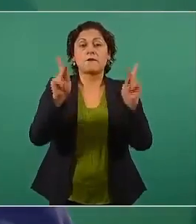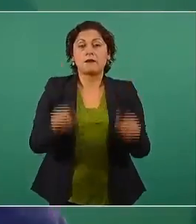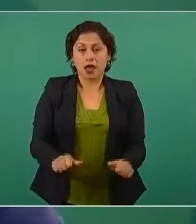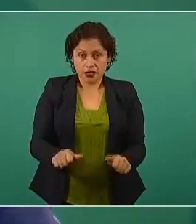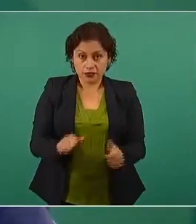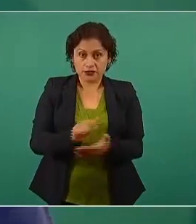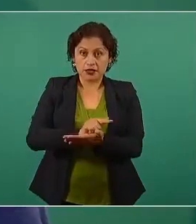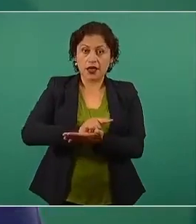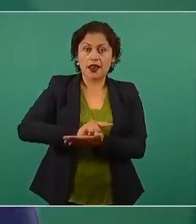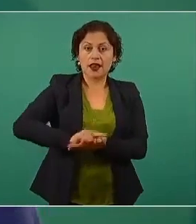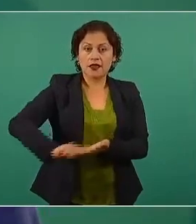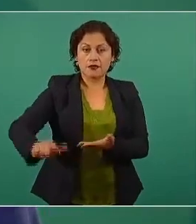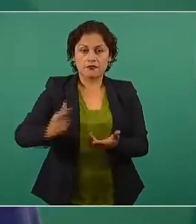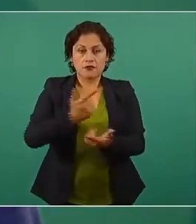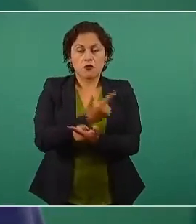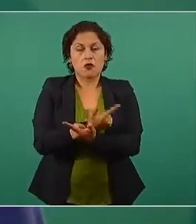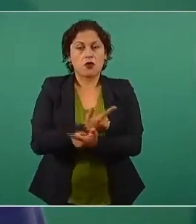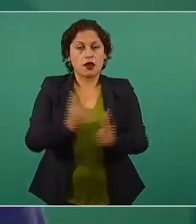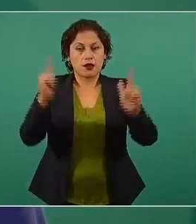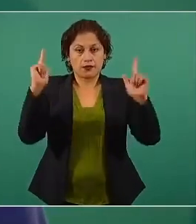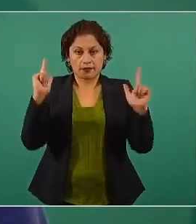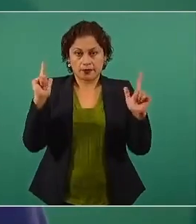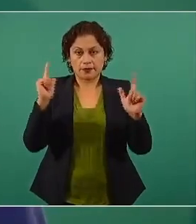limpias, libres.